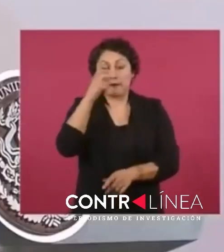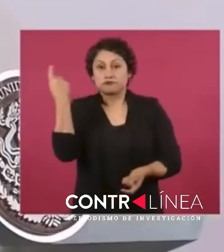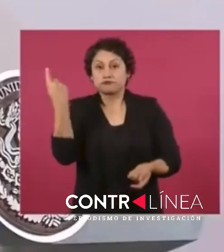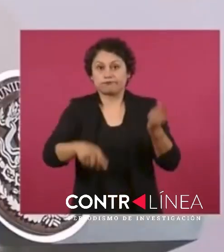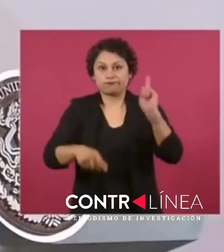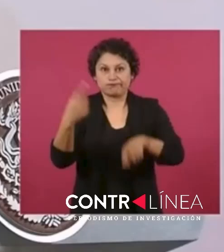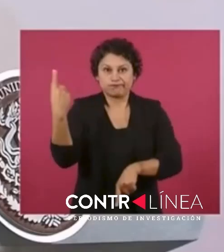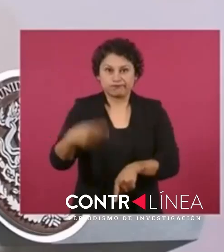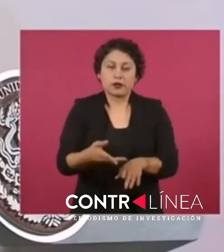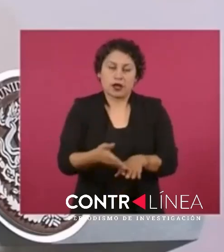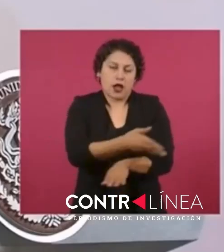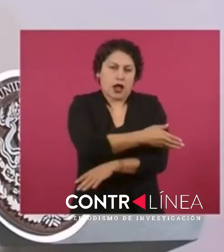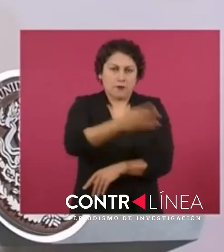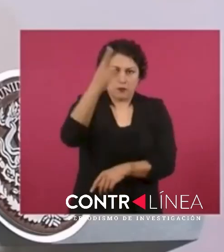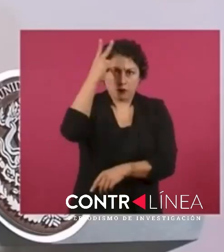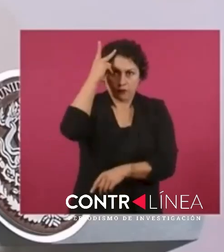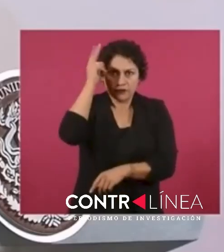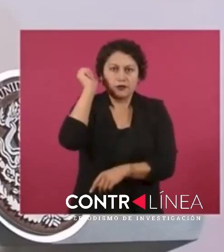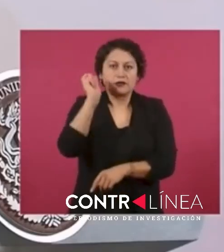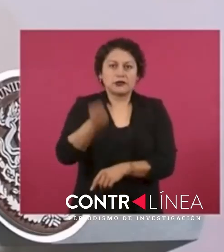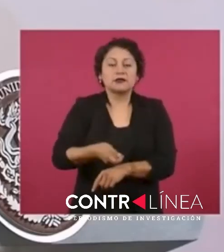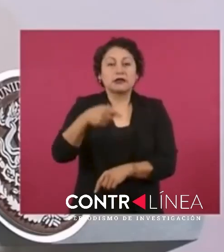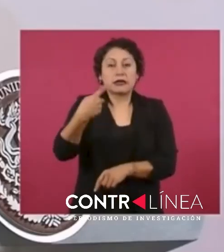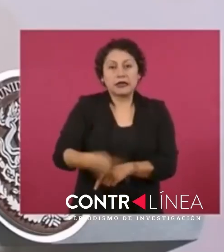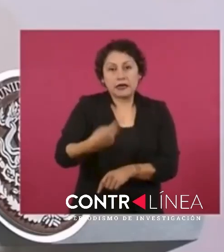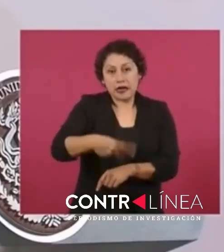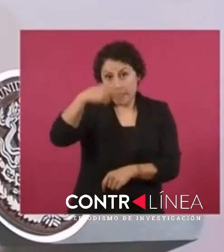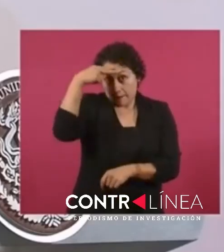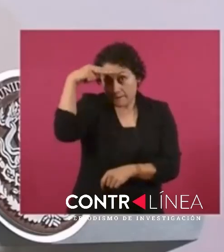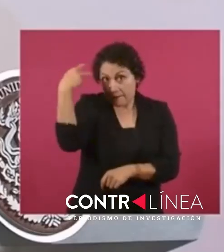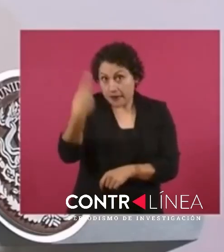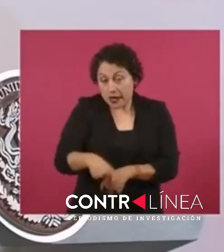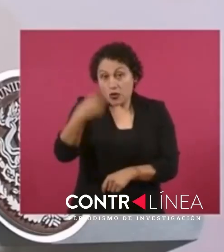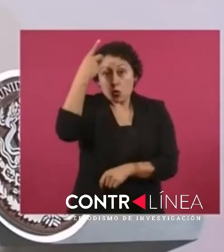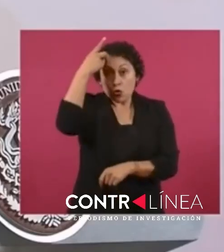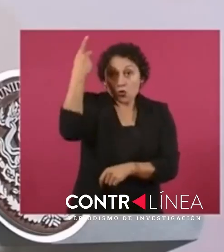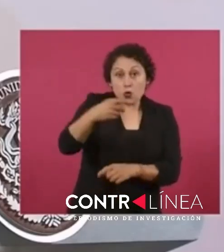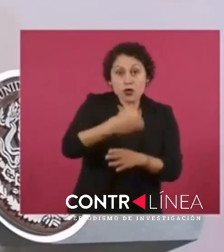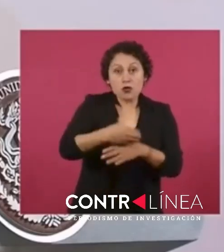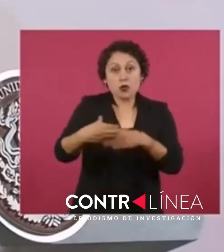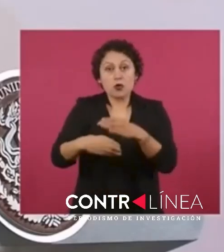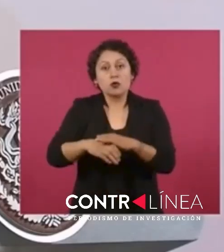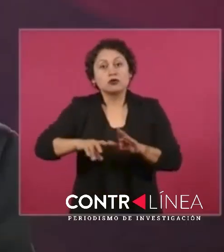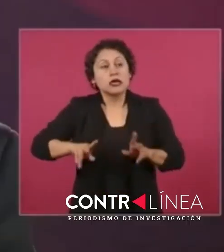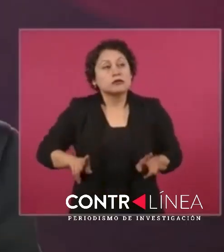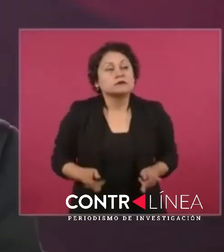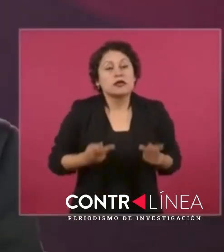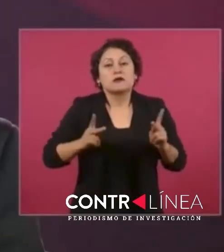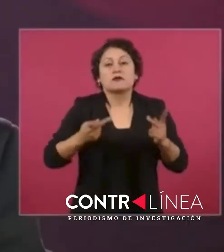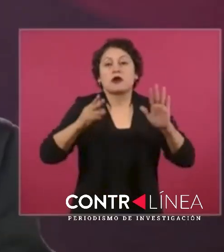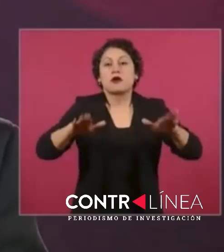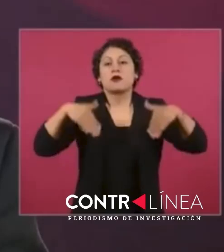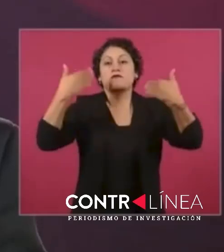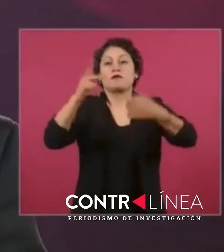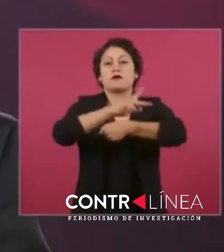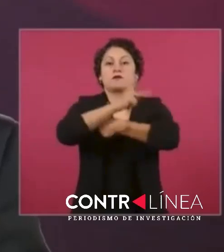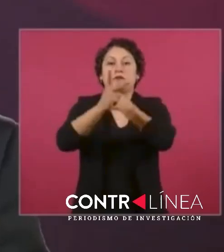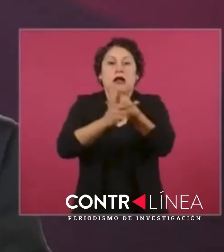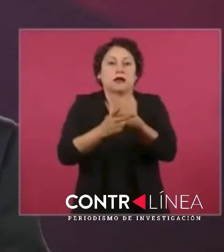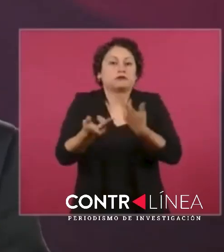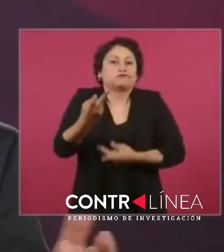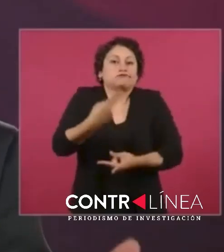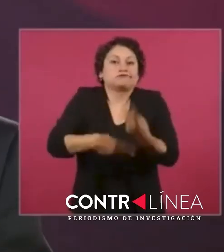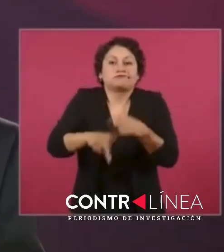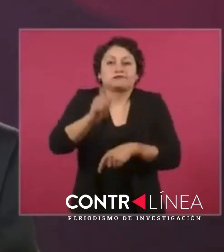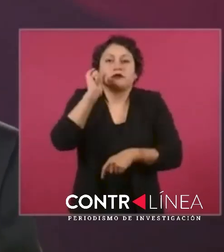Díaz y que entregó la riqueza nacional a los extranjeros y que pues propició un sistema